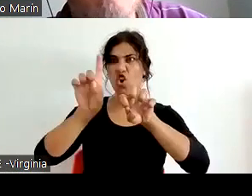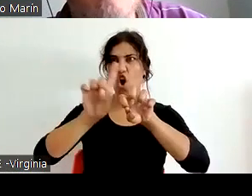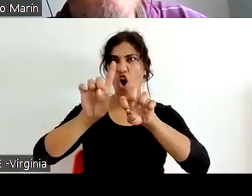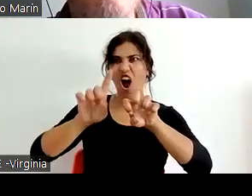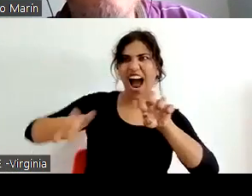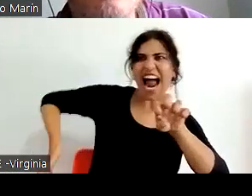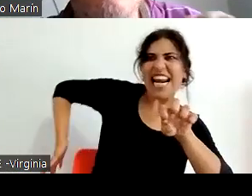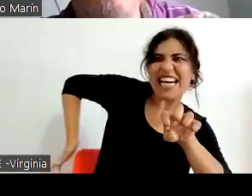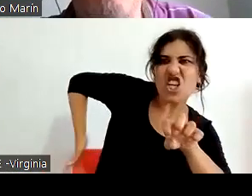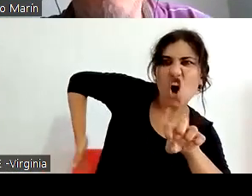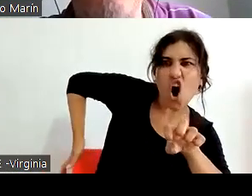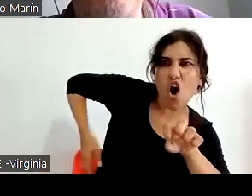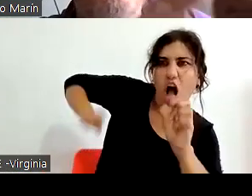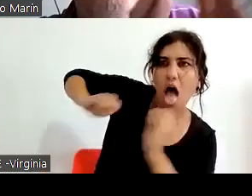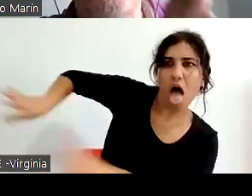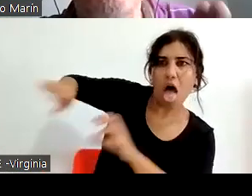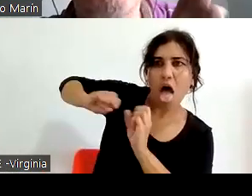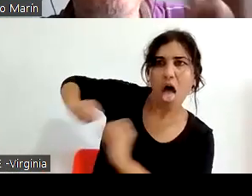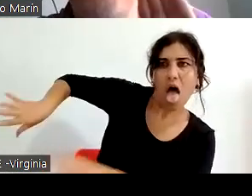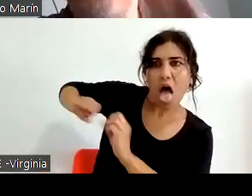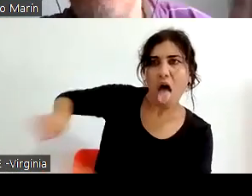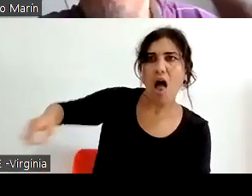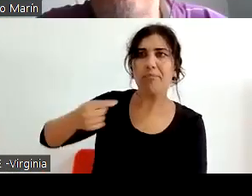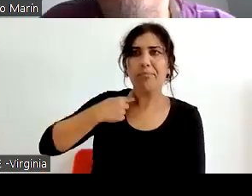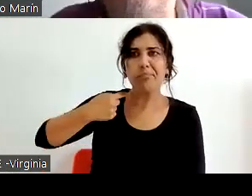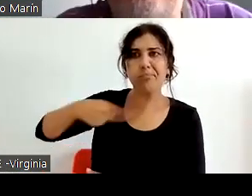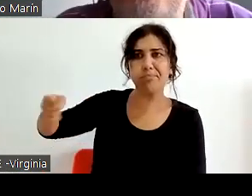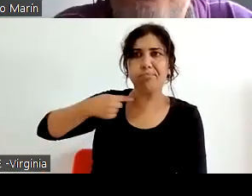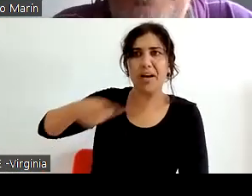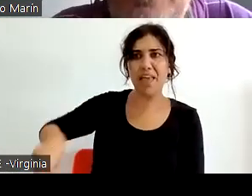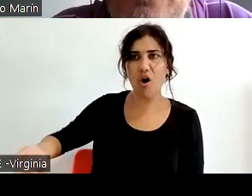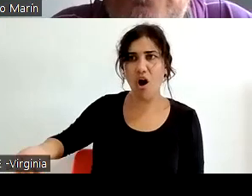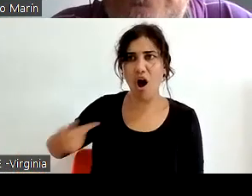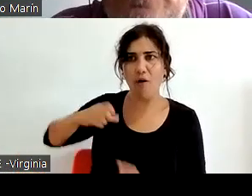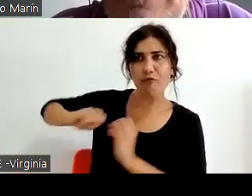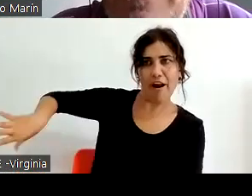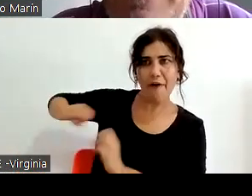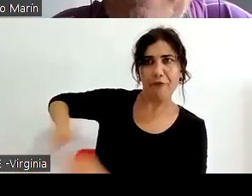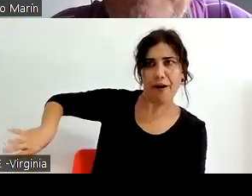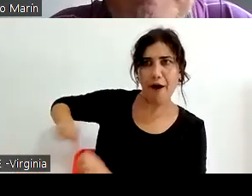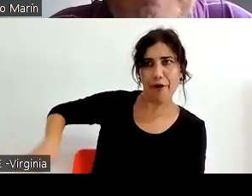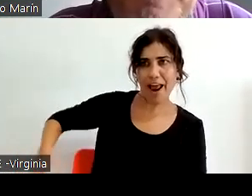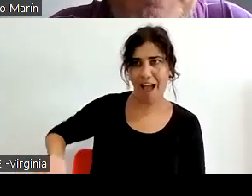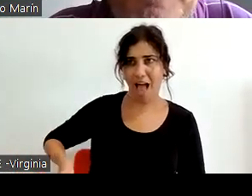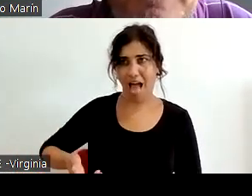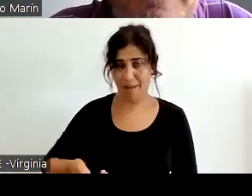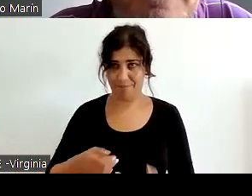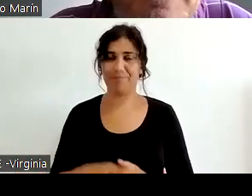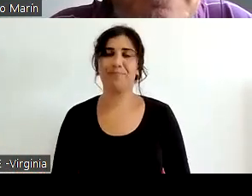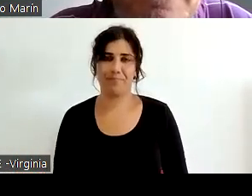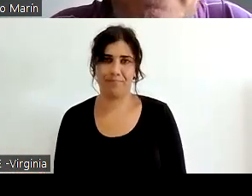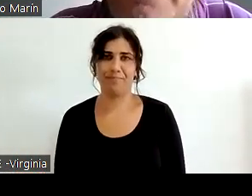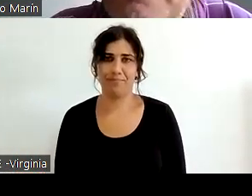a través de la orina y lo perdamos. Por lo tanto, ultraprocesados lo menos posible.